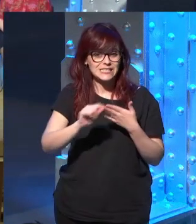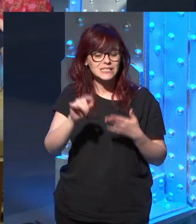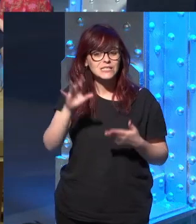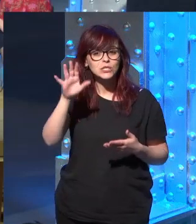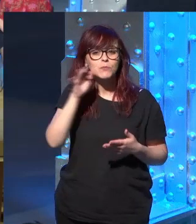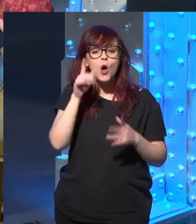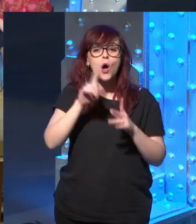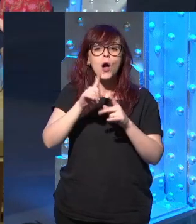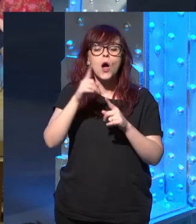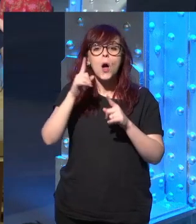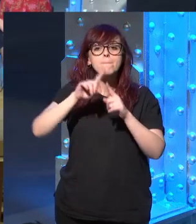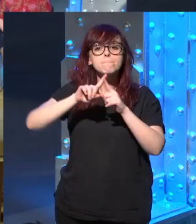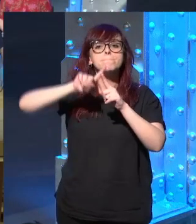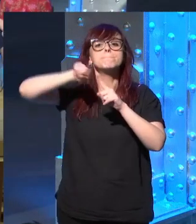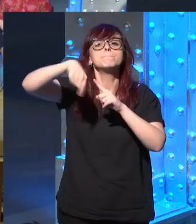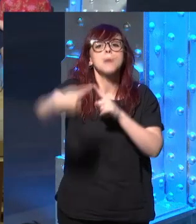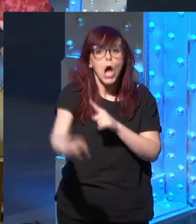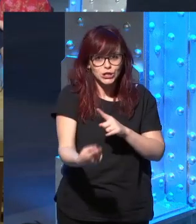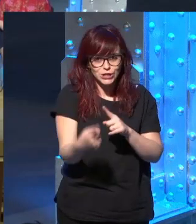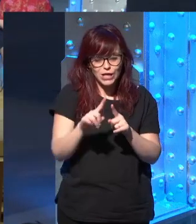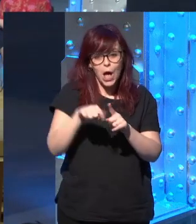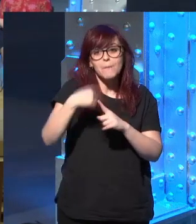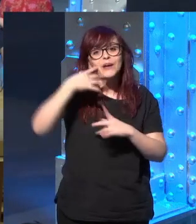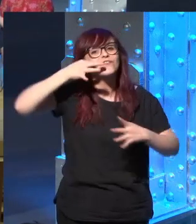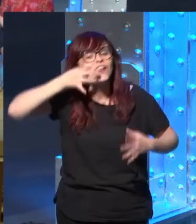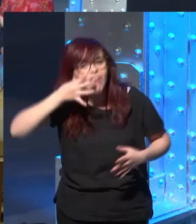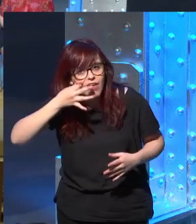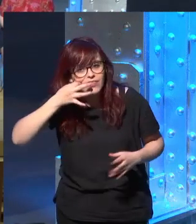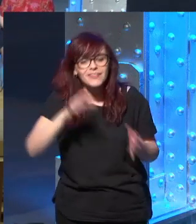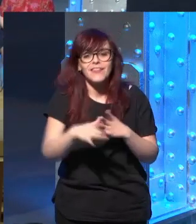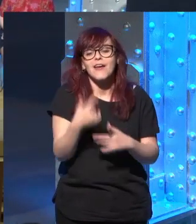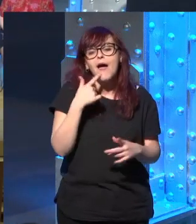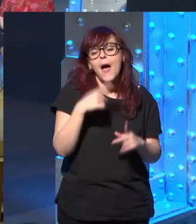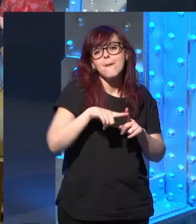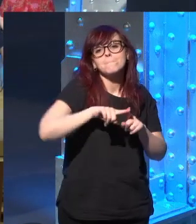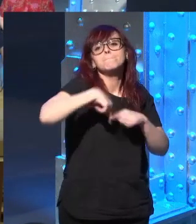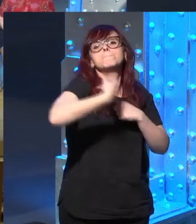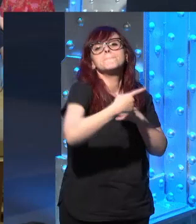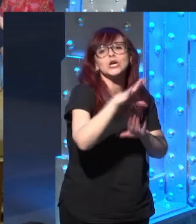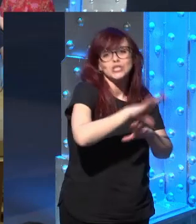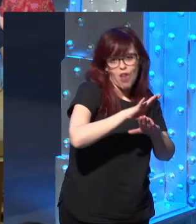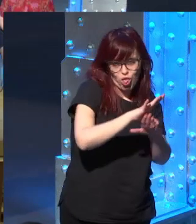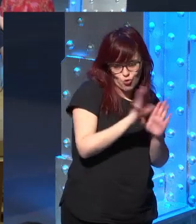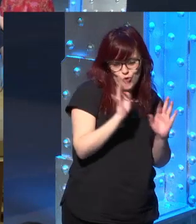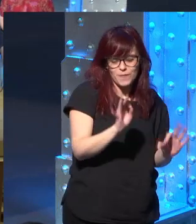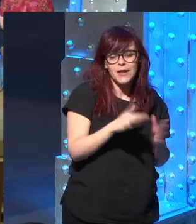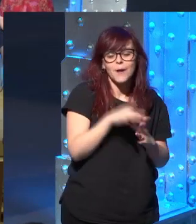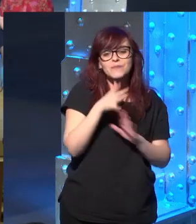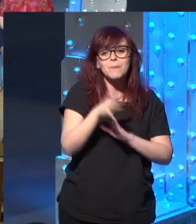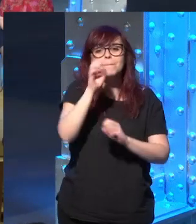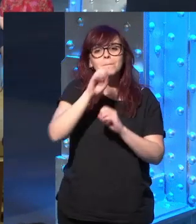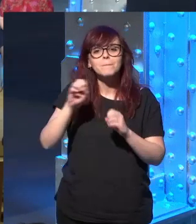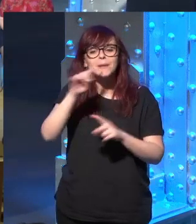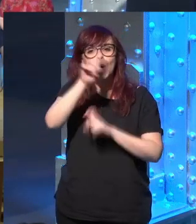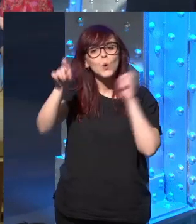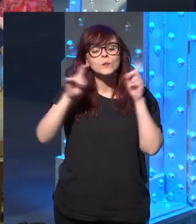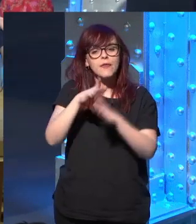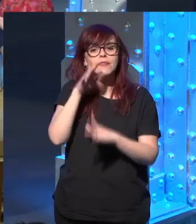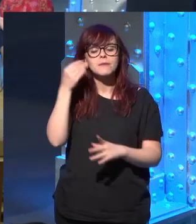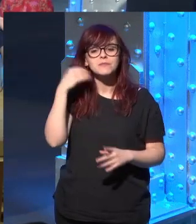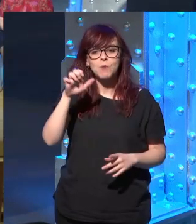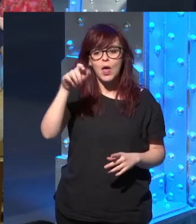que pues verdad viene de posgrado. Pero bueno, vamos con otra pregunta de los martianos que nos acompañan, en este